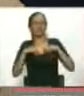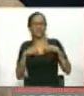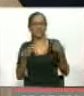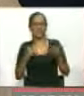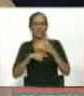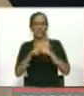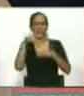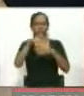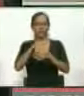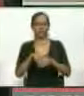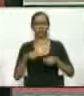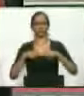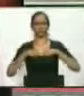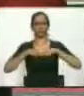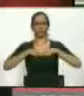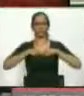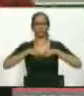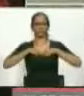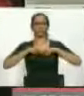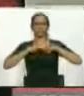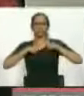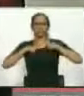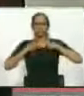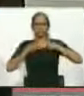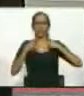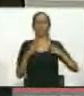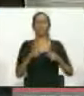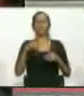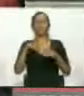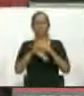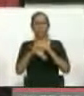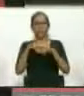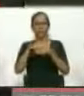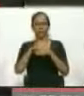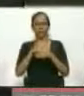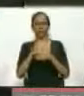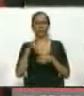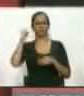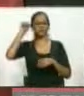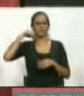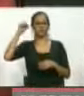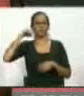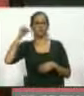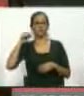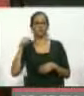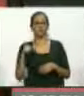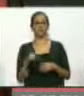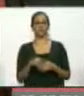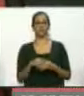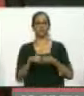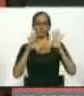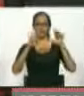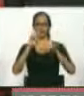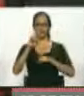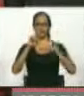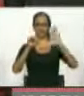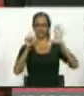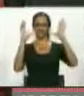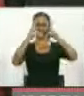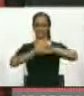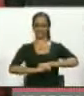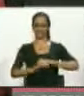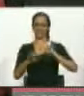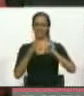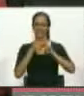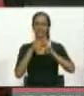elecciones van a direcciones y sin condiciones vamos al vídeo el próximo vídeo 10 y 26 de la noche la